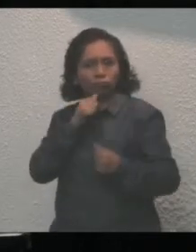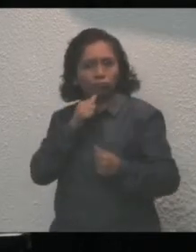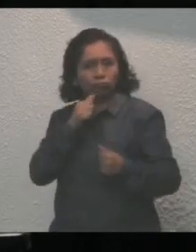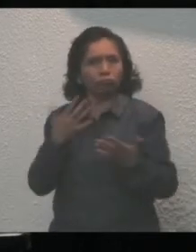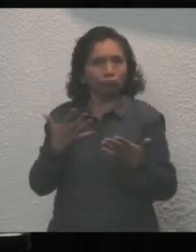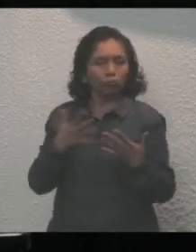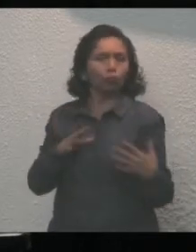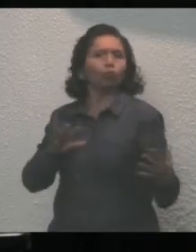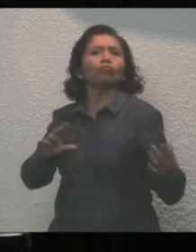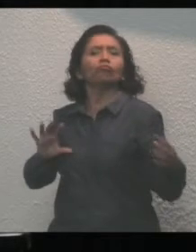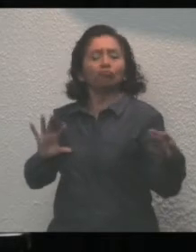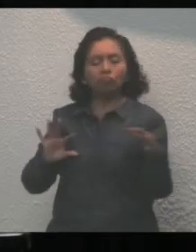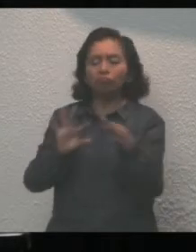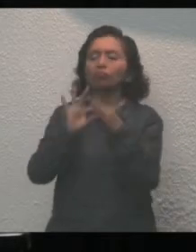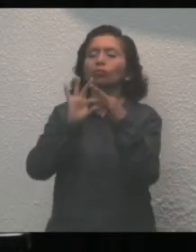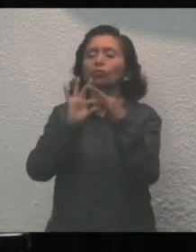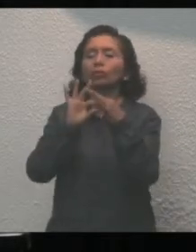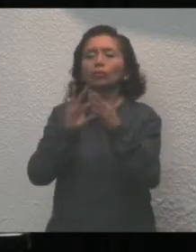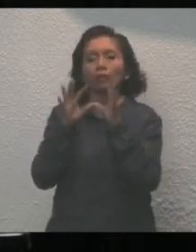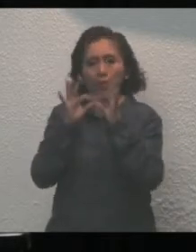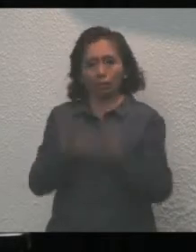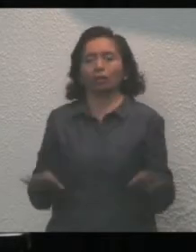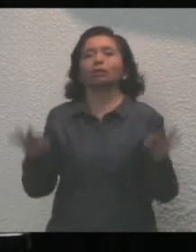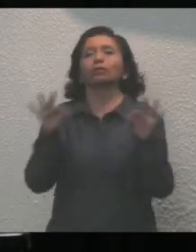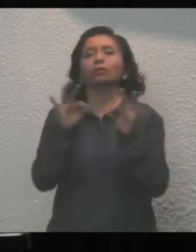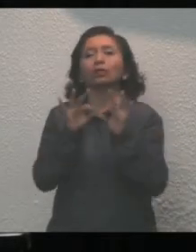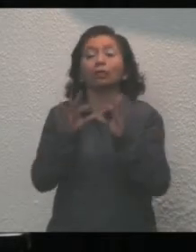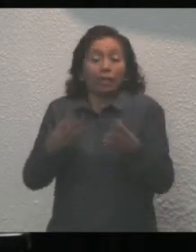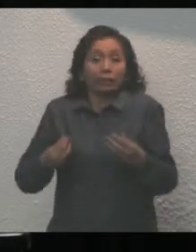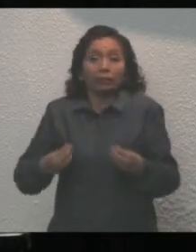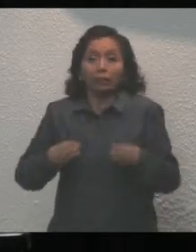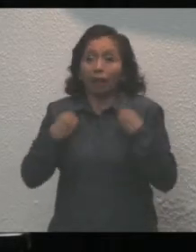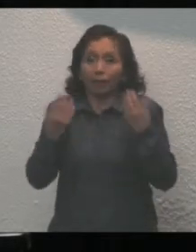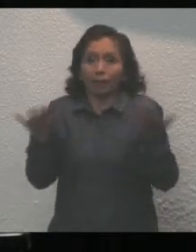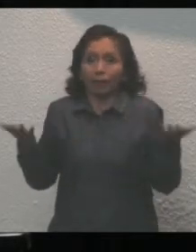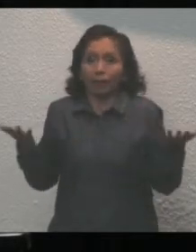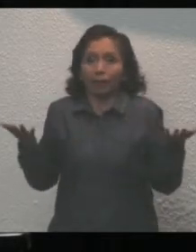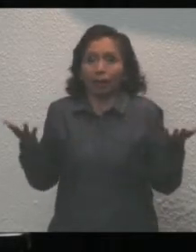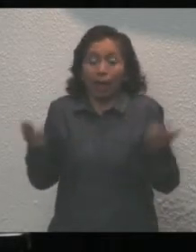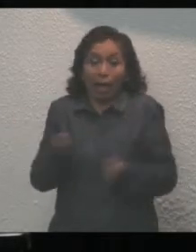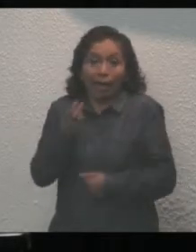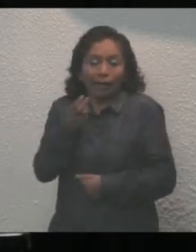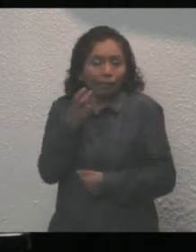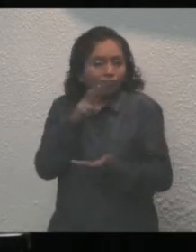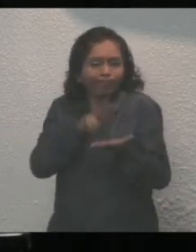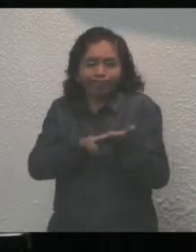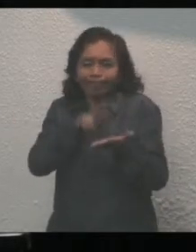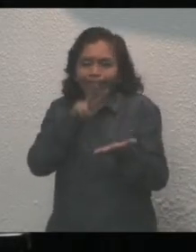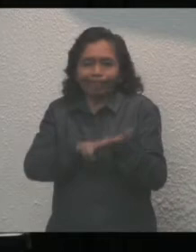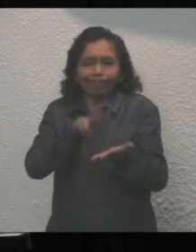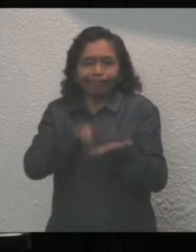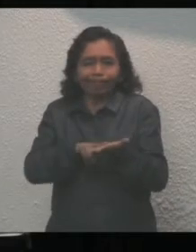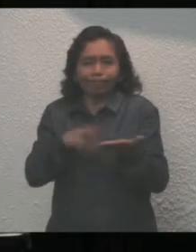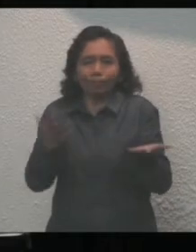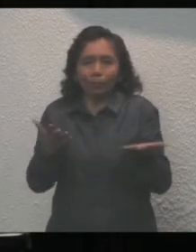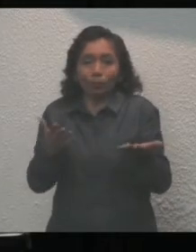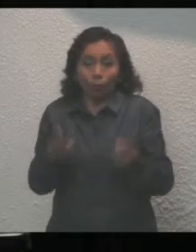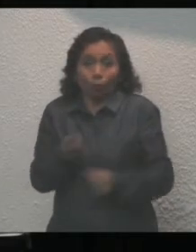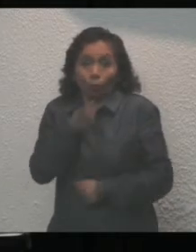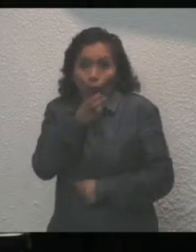sinergias son indispensables y que la vida es el mayor valor